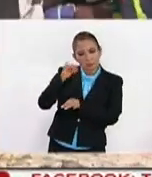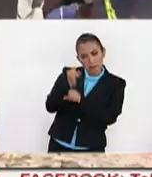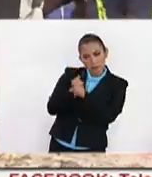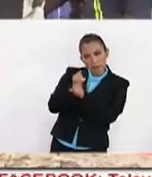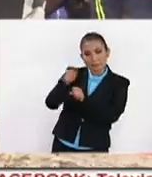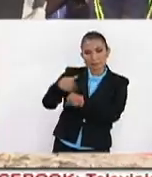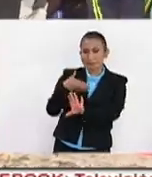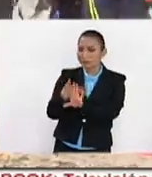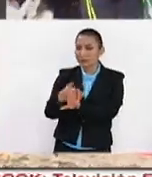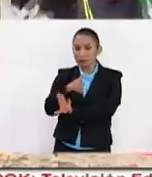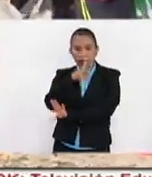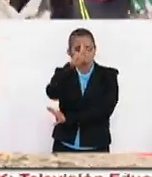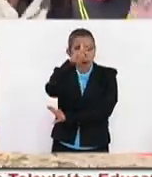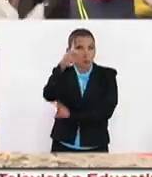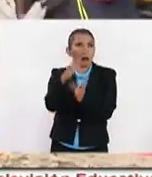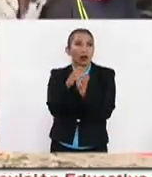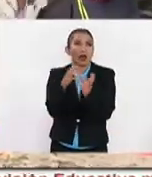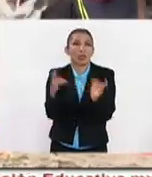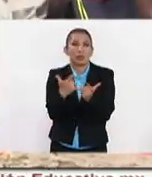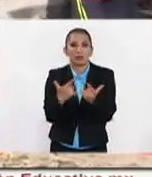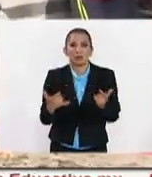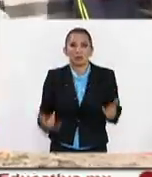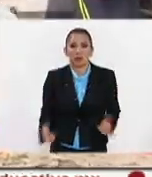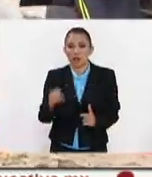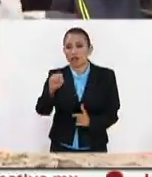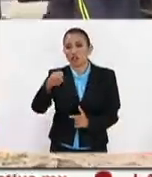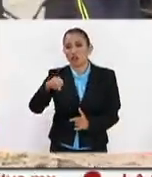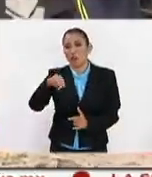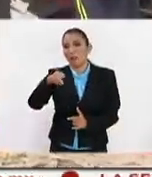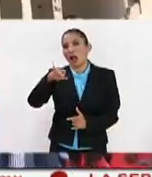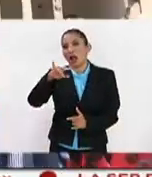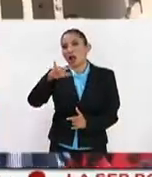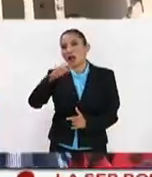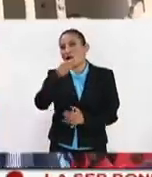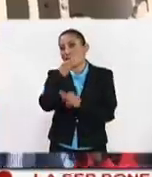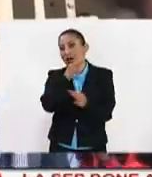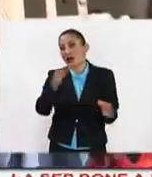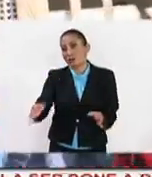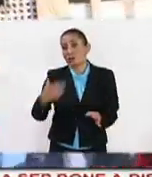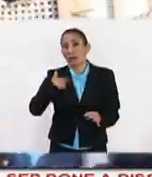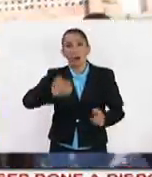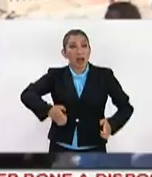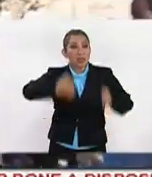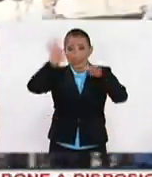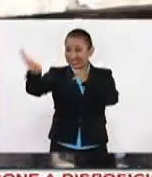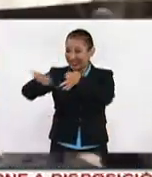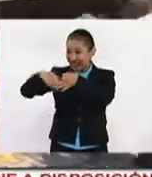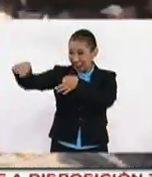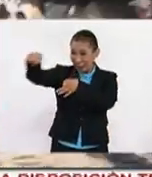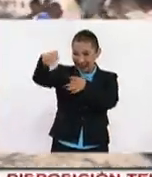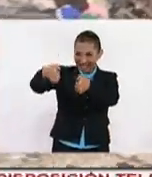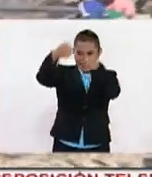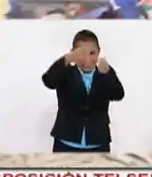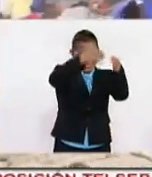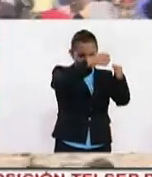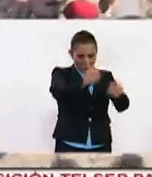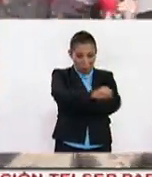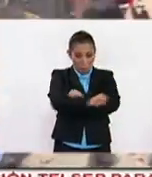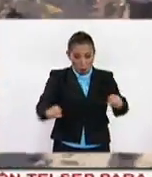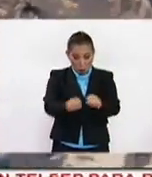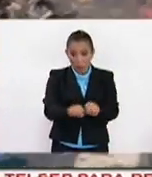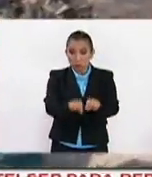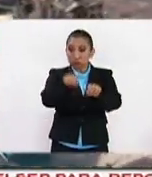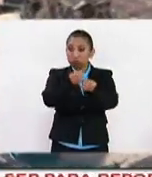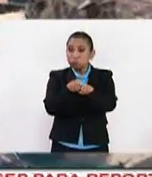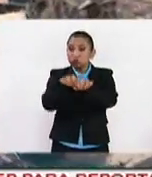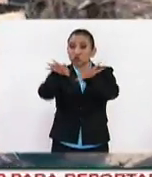calificaron el atentado como el más grande en la historia de Somalia. Informaron que la mayoría de edificios cercanos a los lugares donde se produjeron